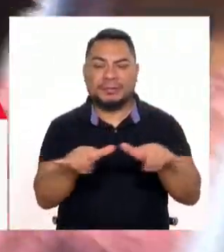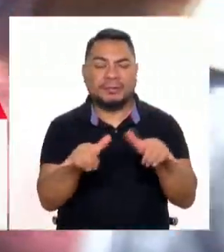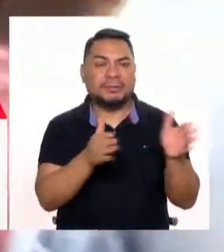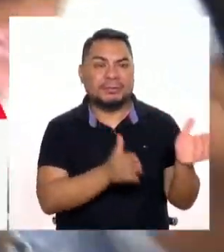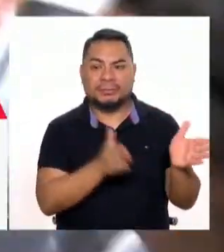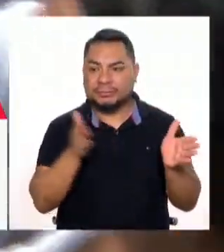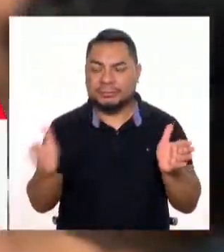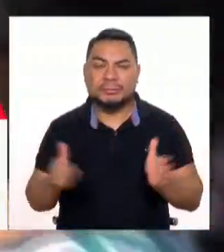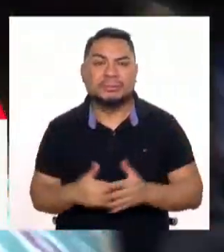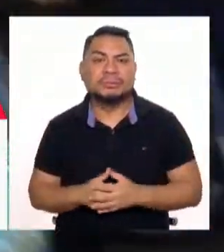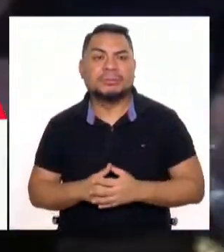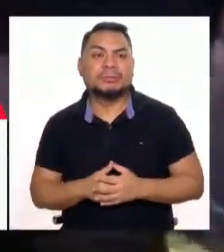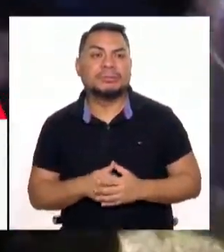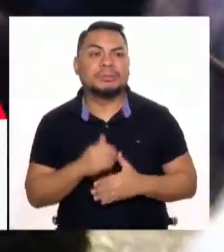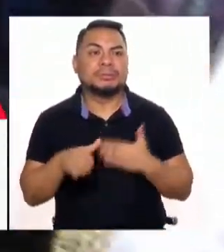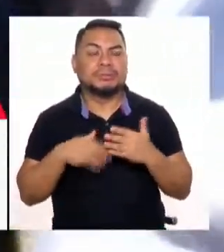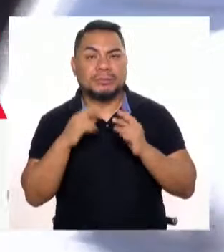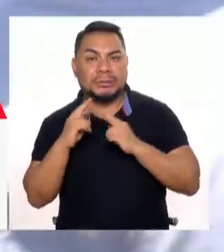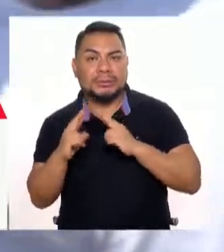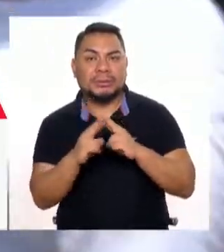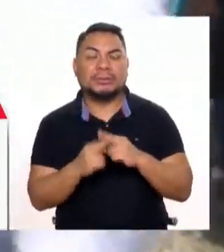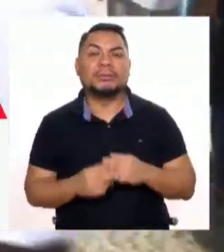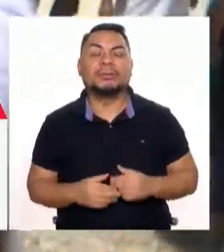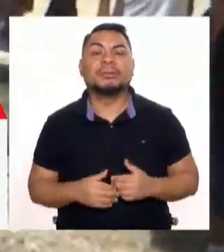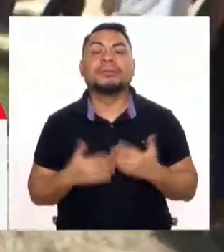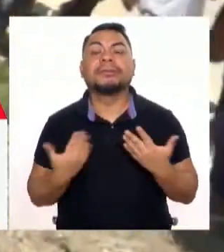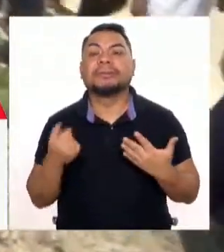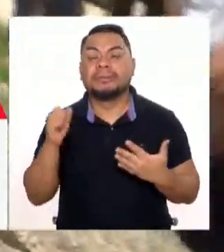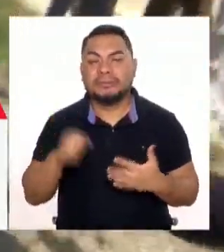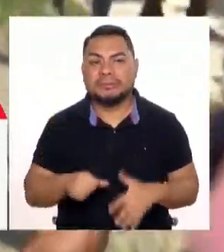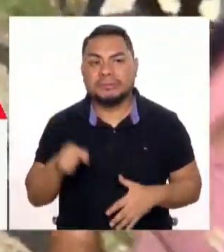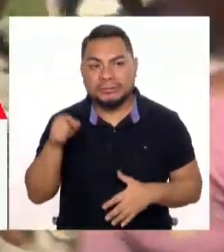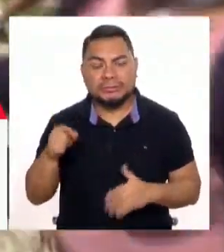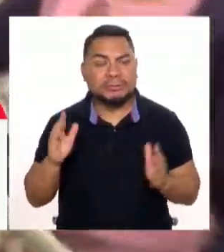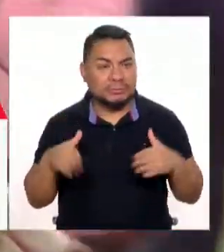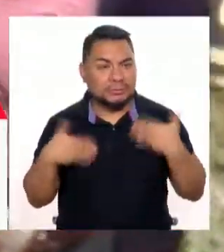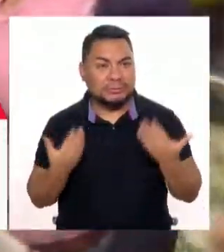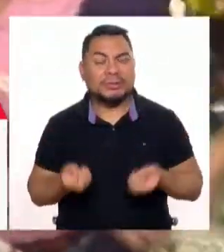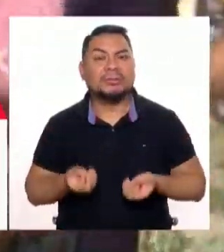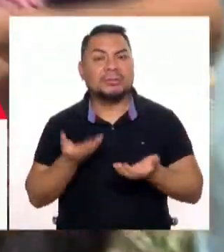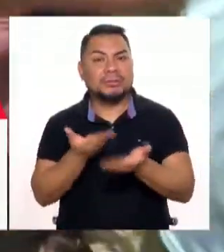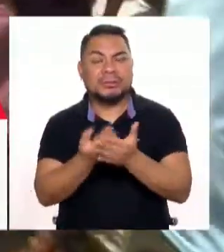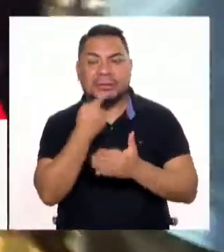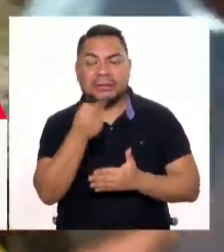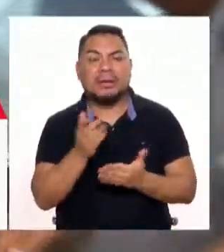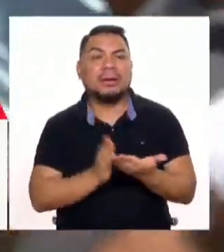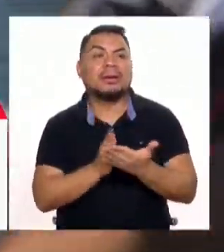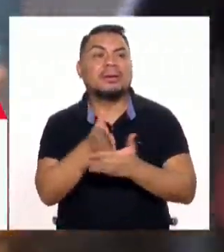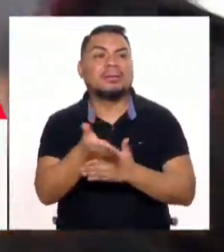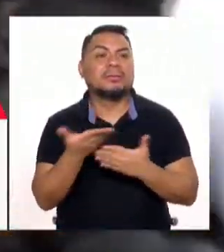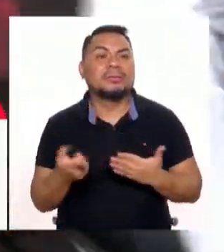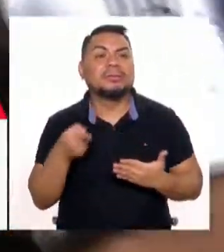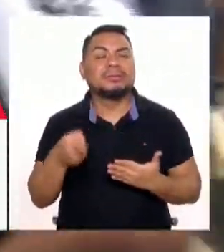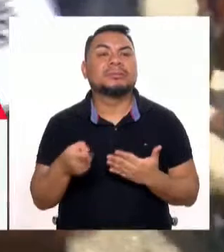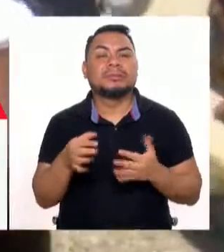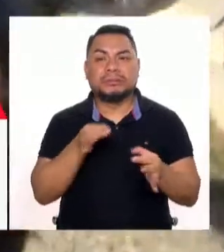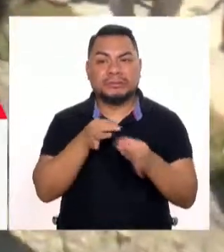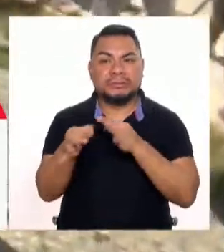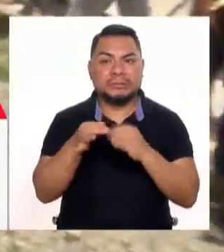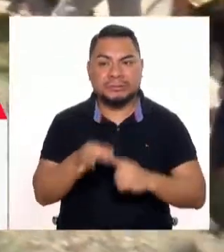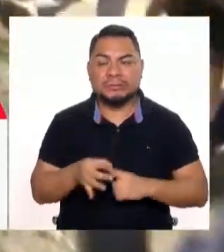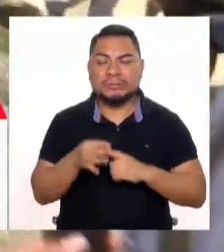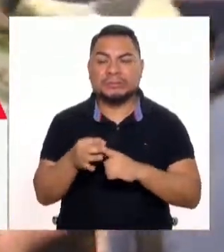ambas márgenes del río es lo que podemos dar cuenta a través de las especificaciones